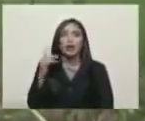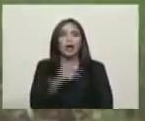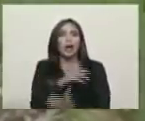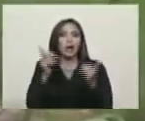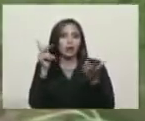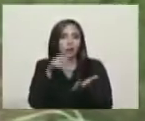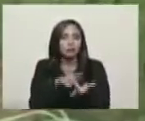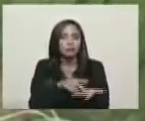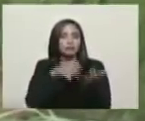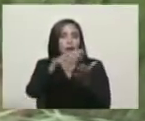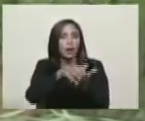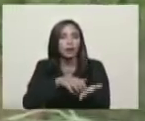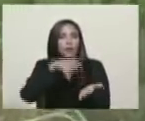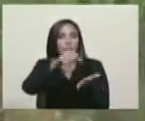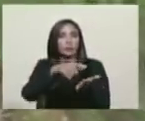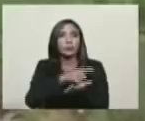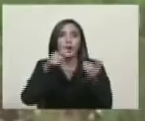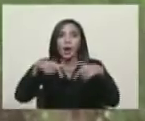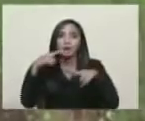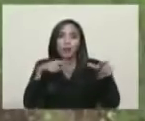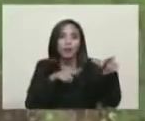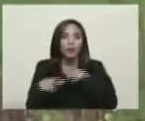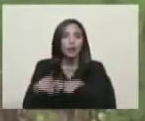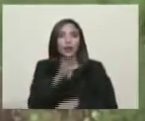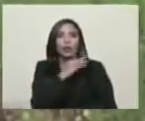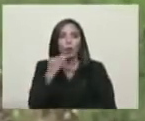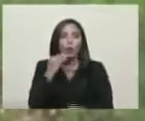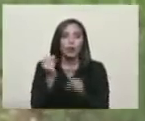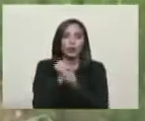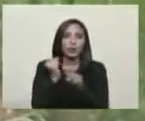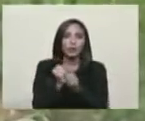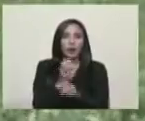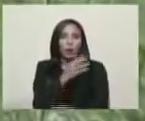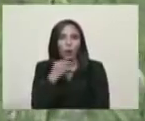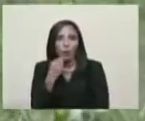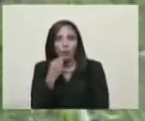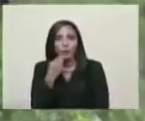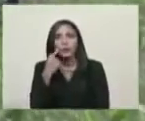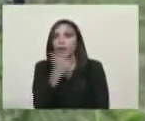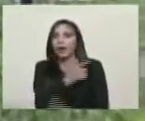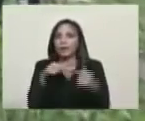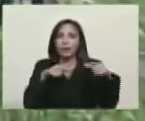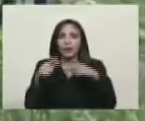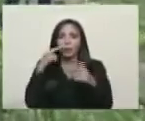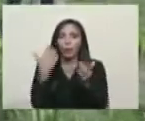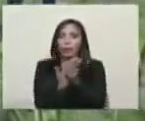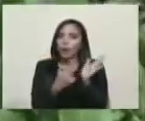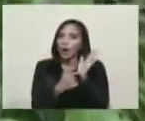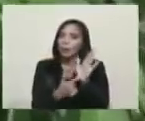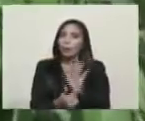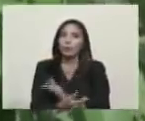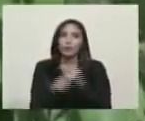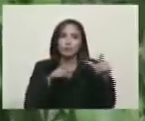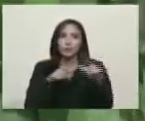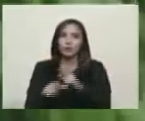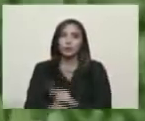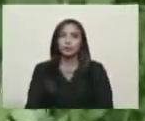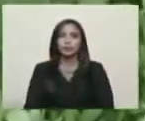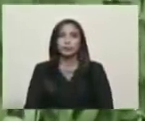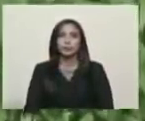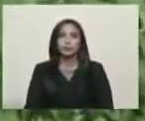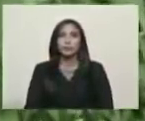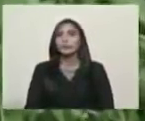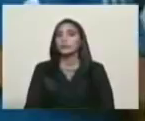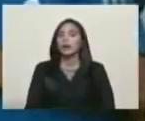cumpliendo la tarea. Aquí está, se decía que los jóvenes, que Chambajún Benil no iba a hacer el trabajo, aquí lo demostramos, como decía el compañero Pedro, un